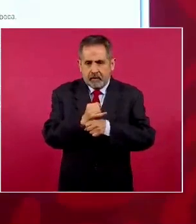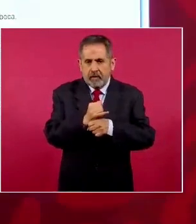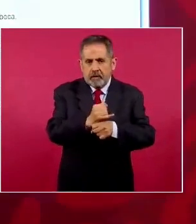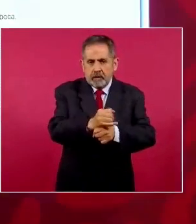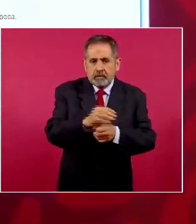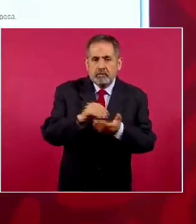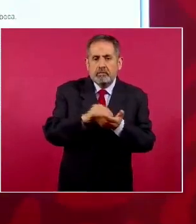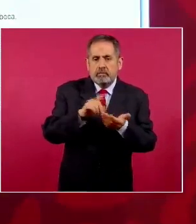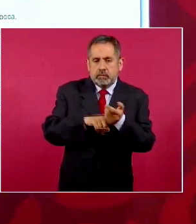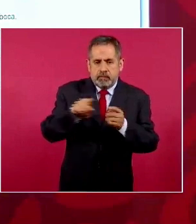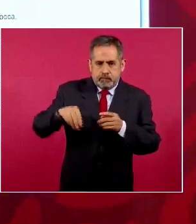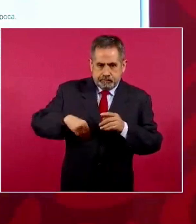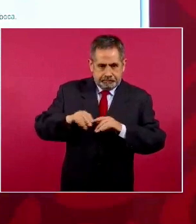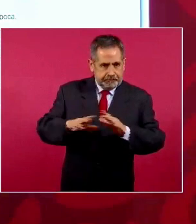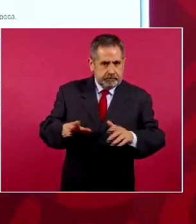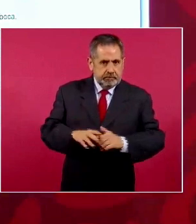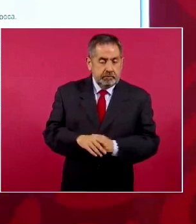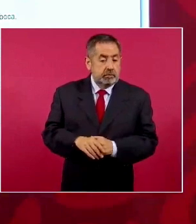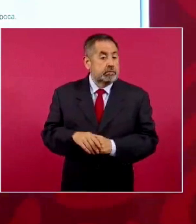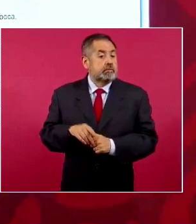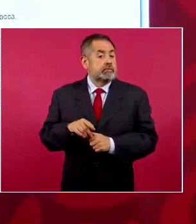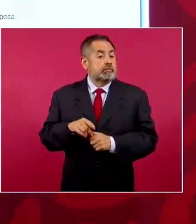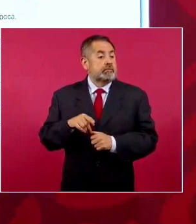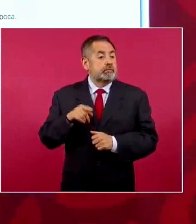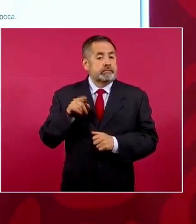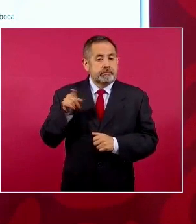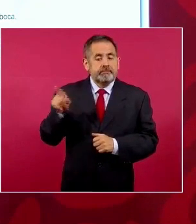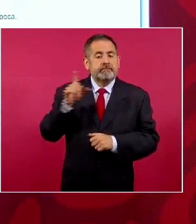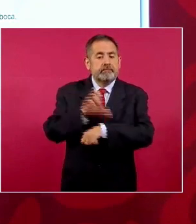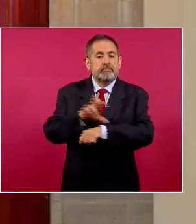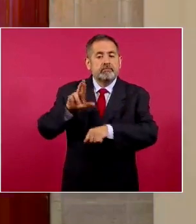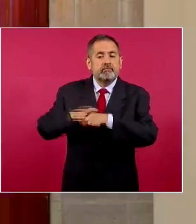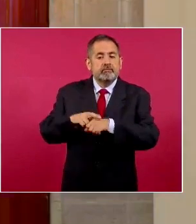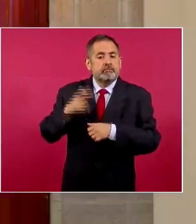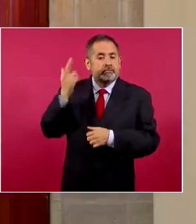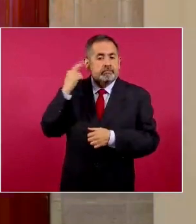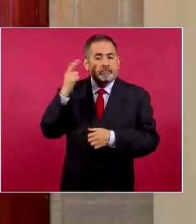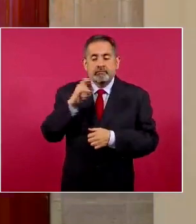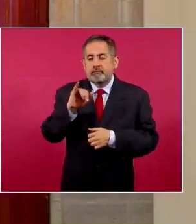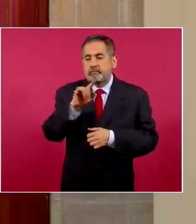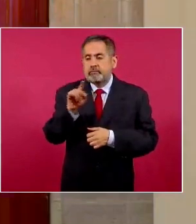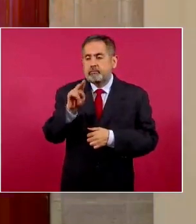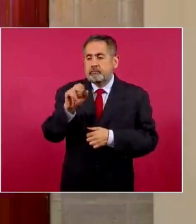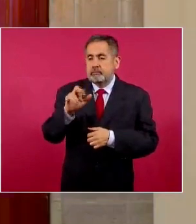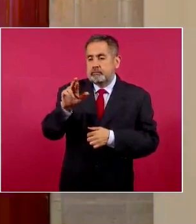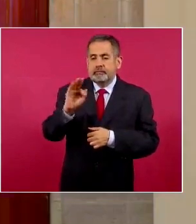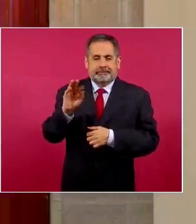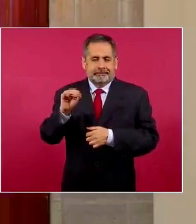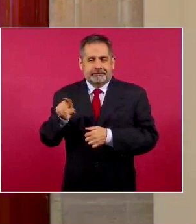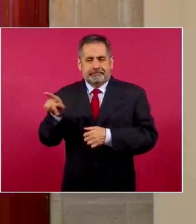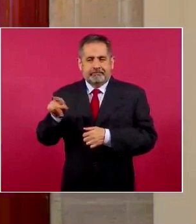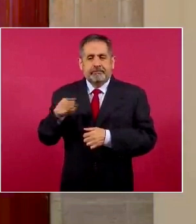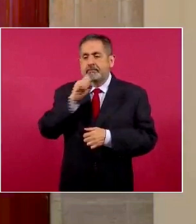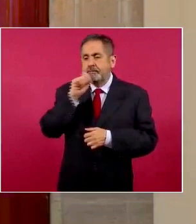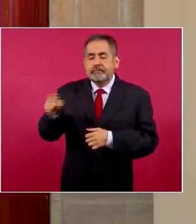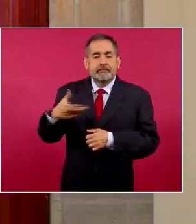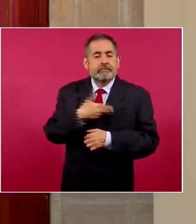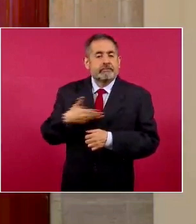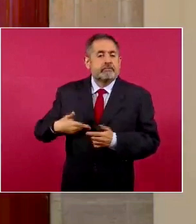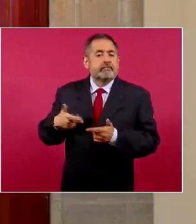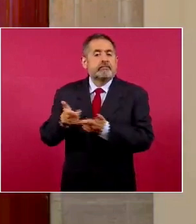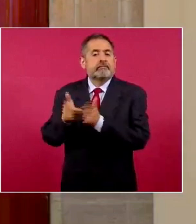culpables de este evento. Él era coordinador de Radio Izúcar FM y presidente del Club de